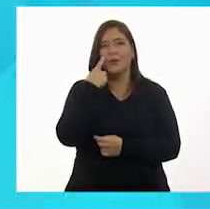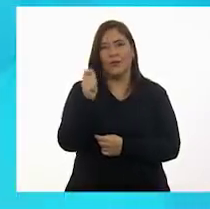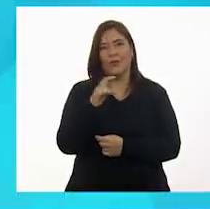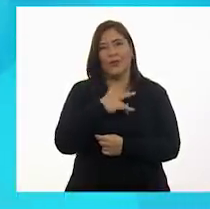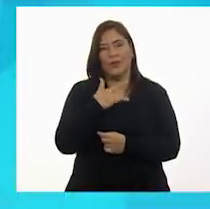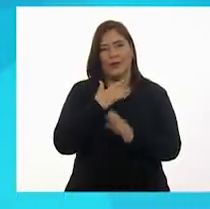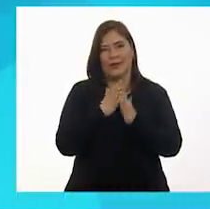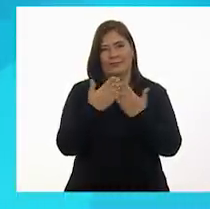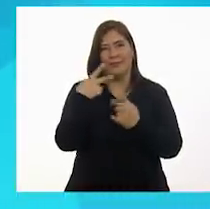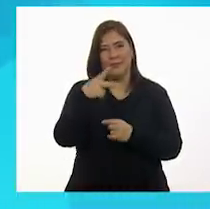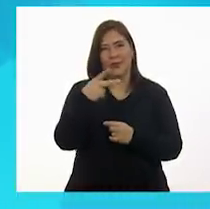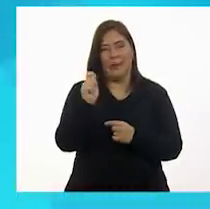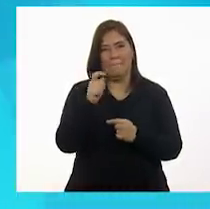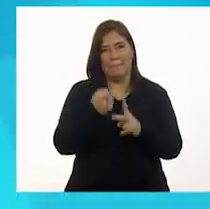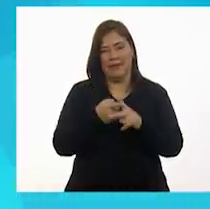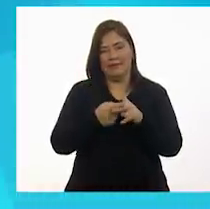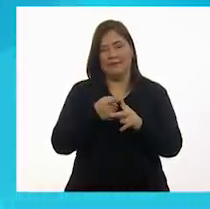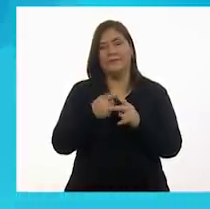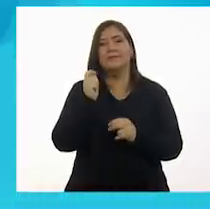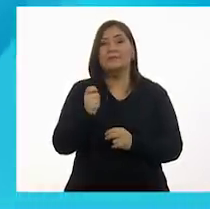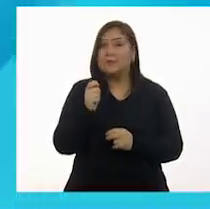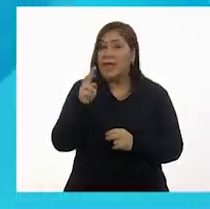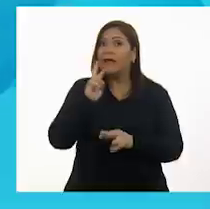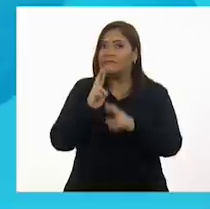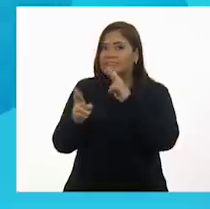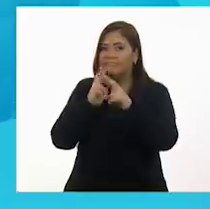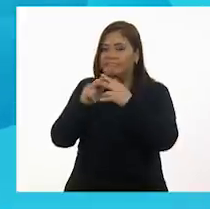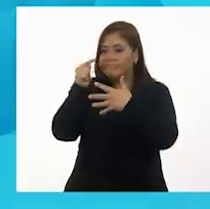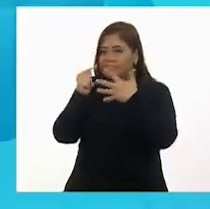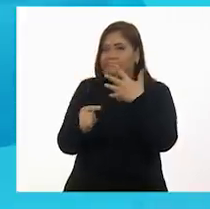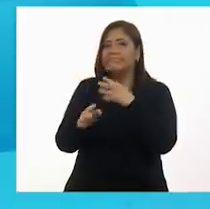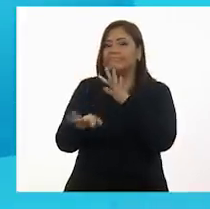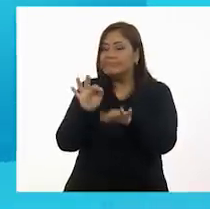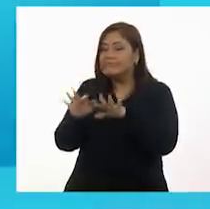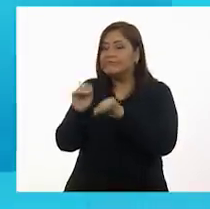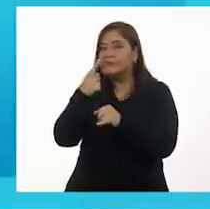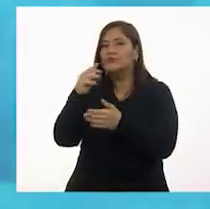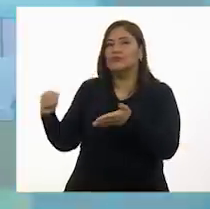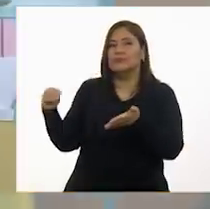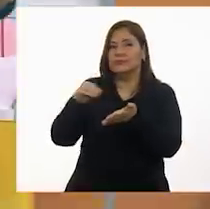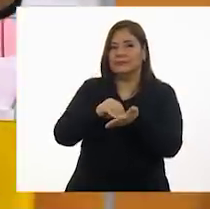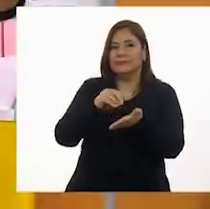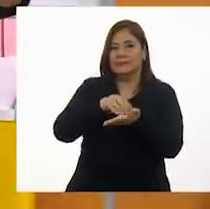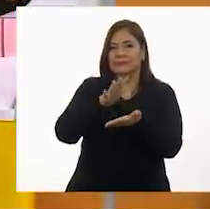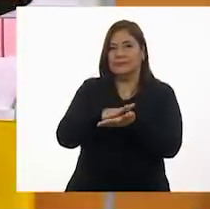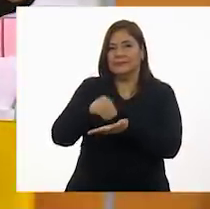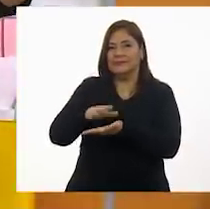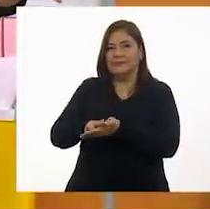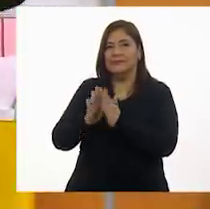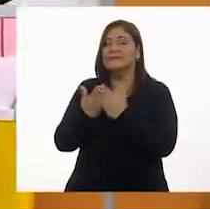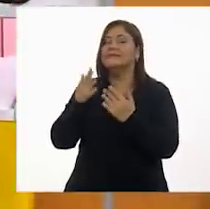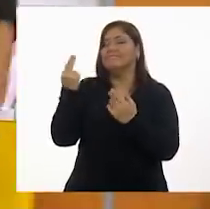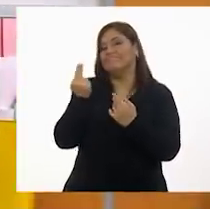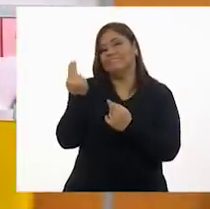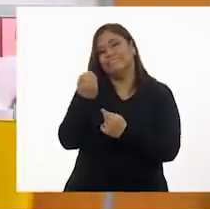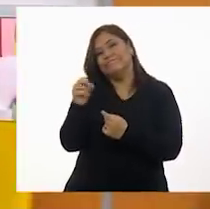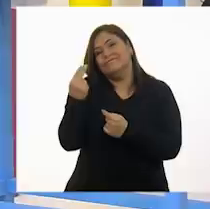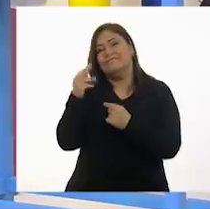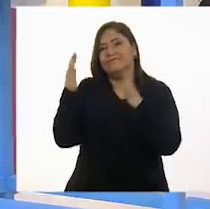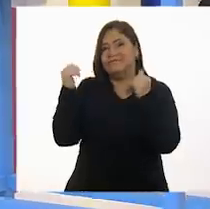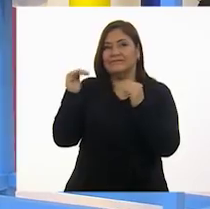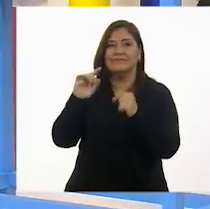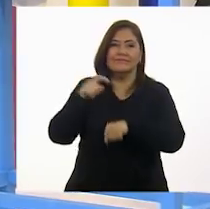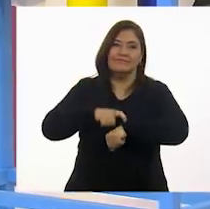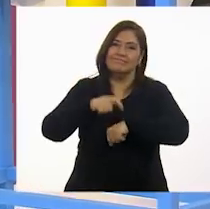bueno, respondan toda la información que encontraron hoy, pónganla en su libro. Tenemos que despedirnos, maestra, se nos terminó